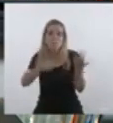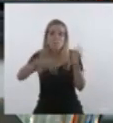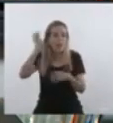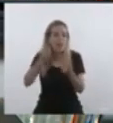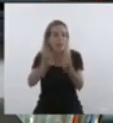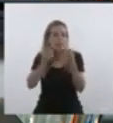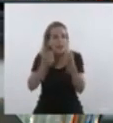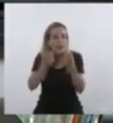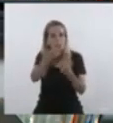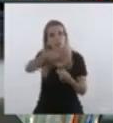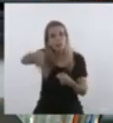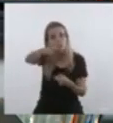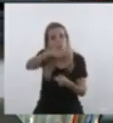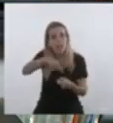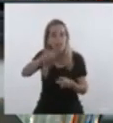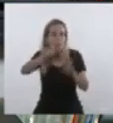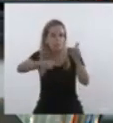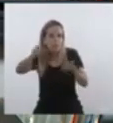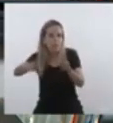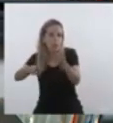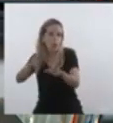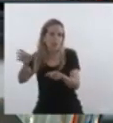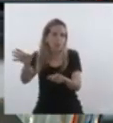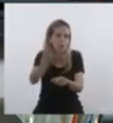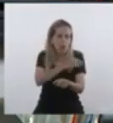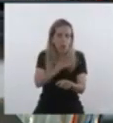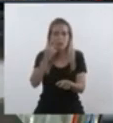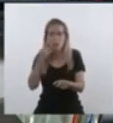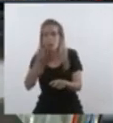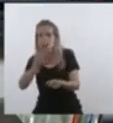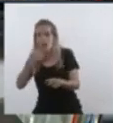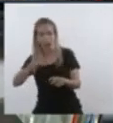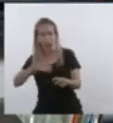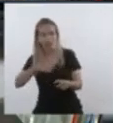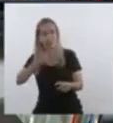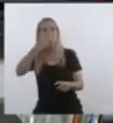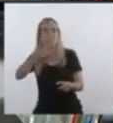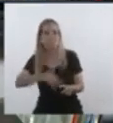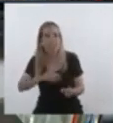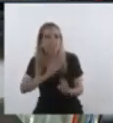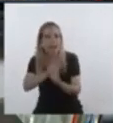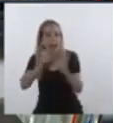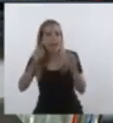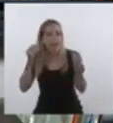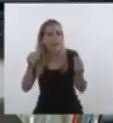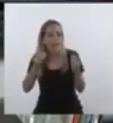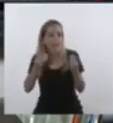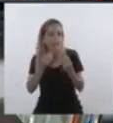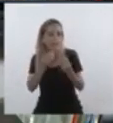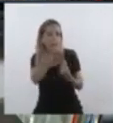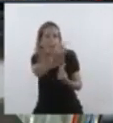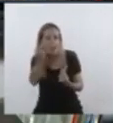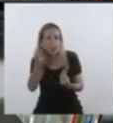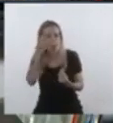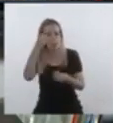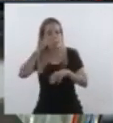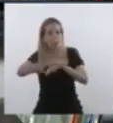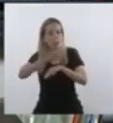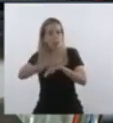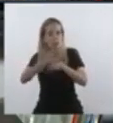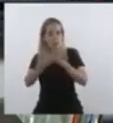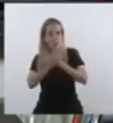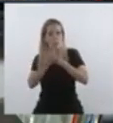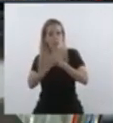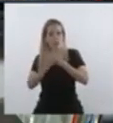ustedes, argentinos, argentinas, entiendan que el cuidado individual es